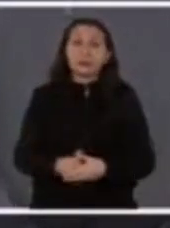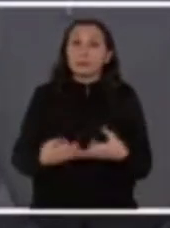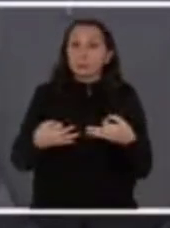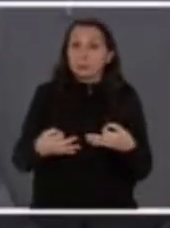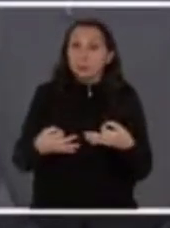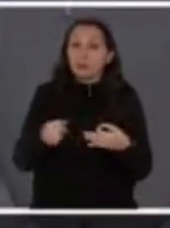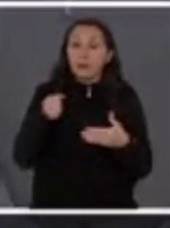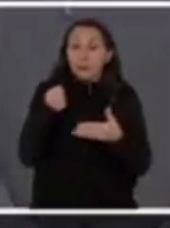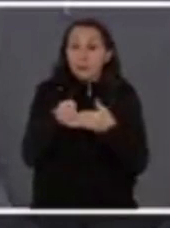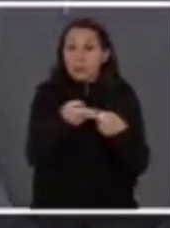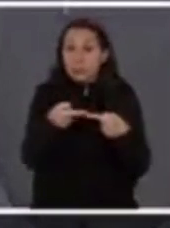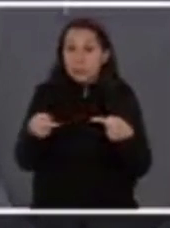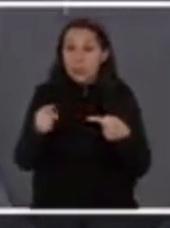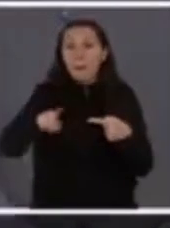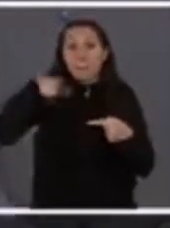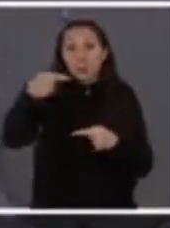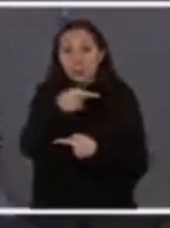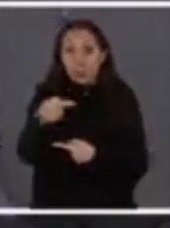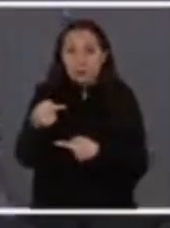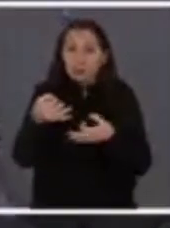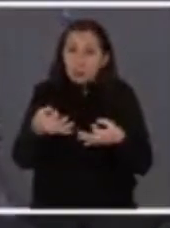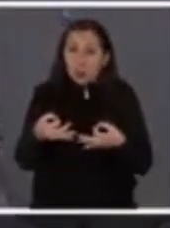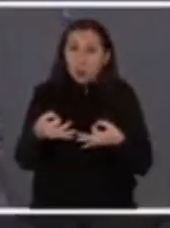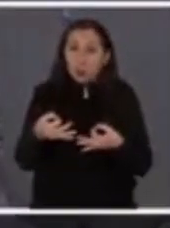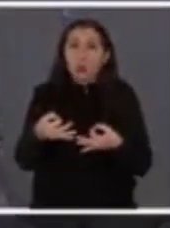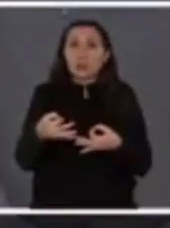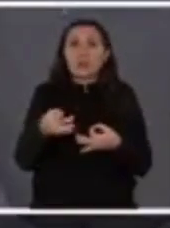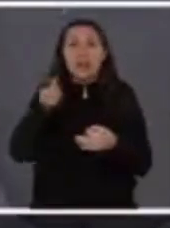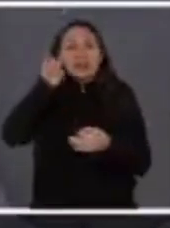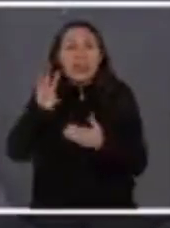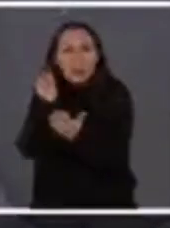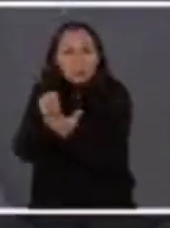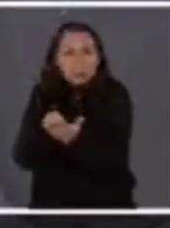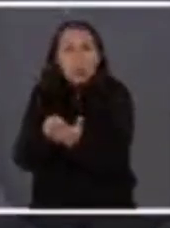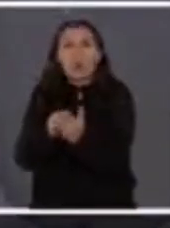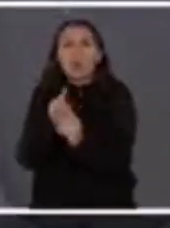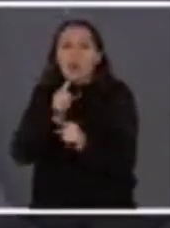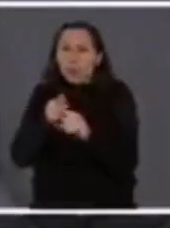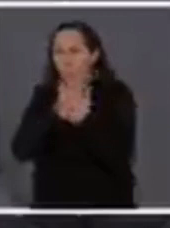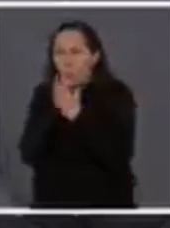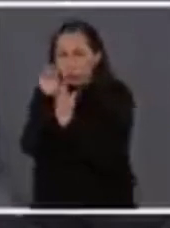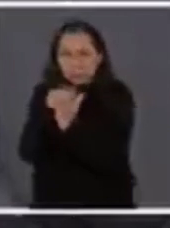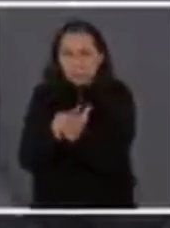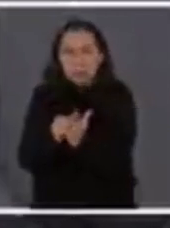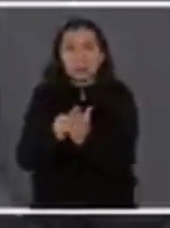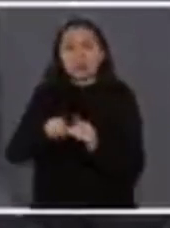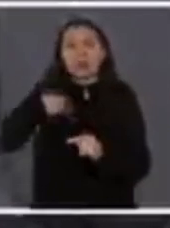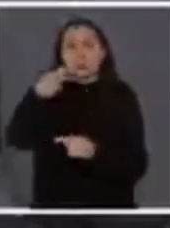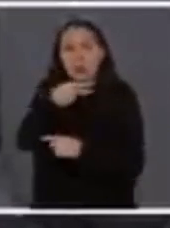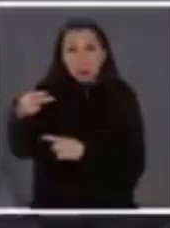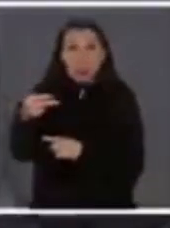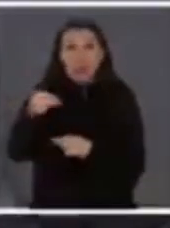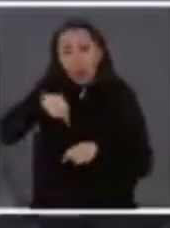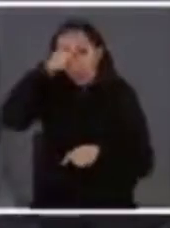Seguramente este fin de semana y durante la próxima semana va a ser de catastro y de llenar la ficha, y a partir de la subsiguiente, o